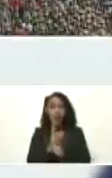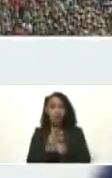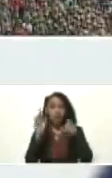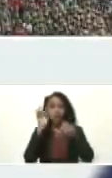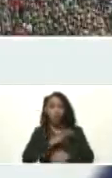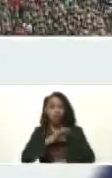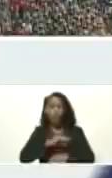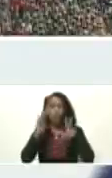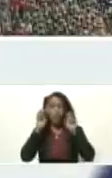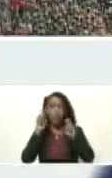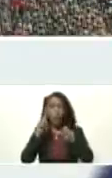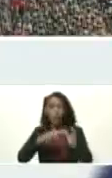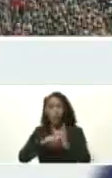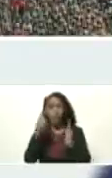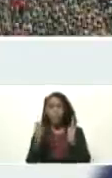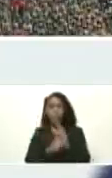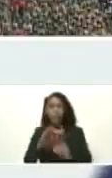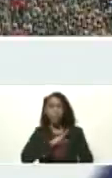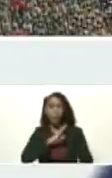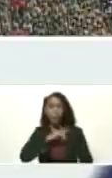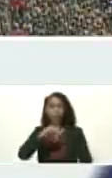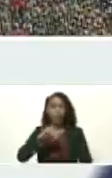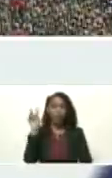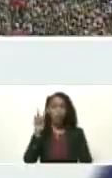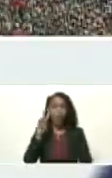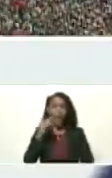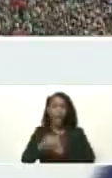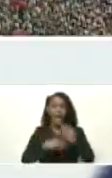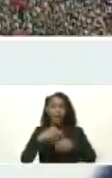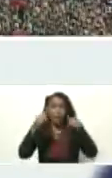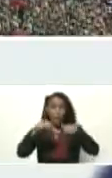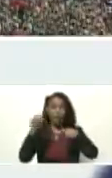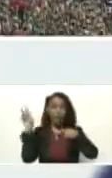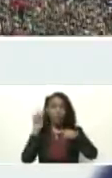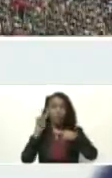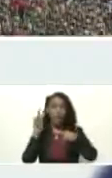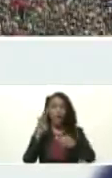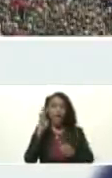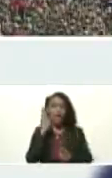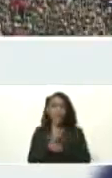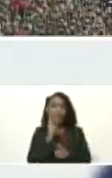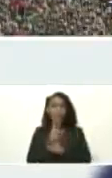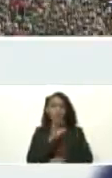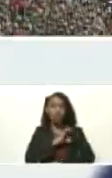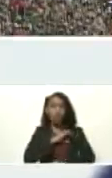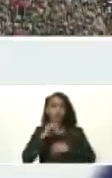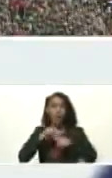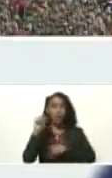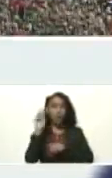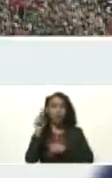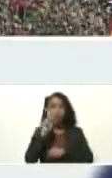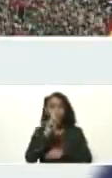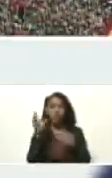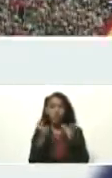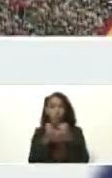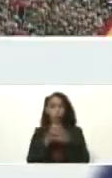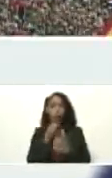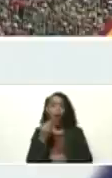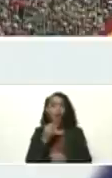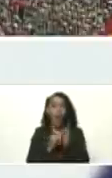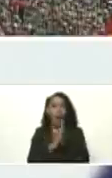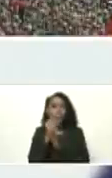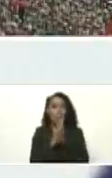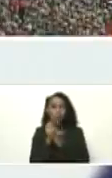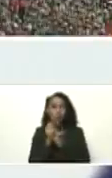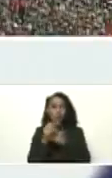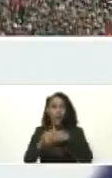nueva, netamente venezolana, Made in Venezuela, la red social de Venezuela, de un grupo de jóvenes emprendedores